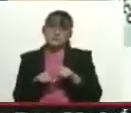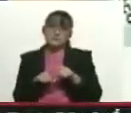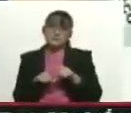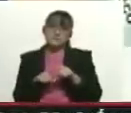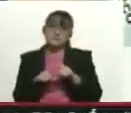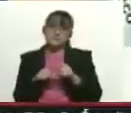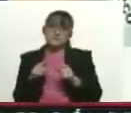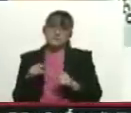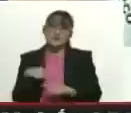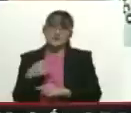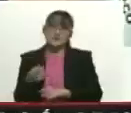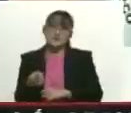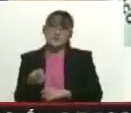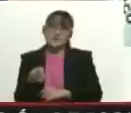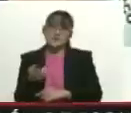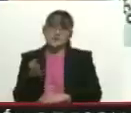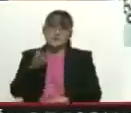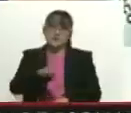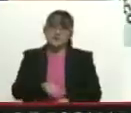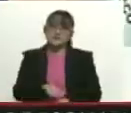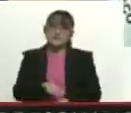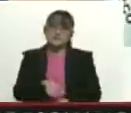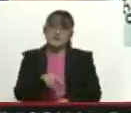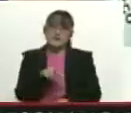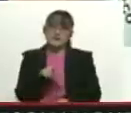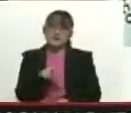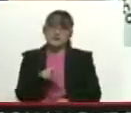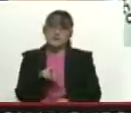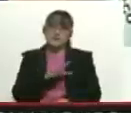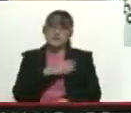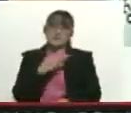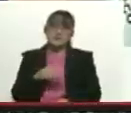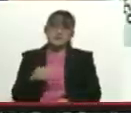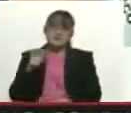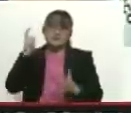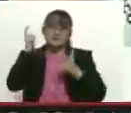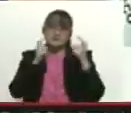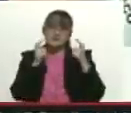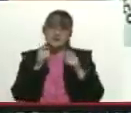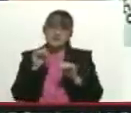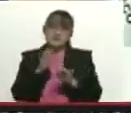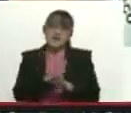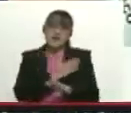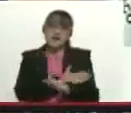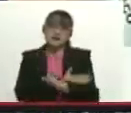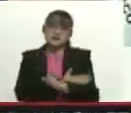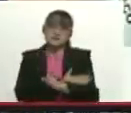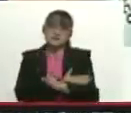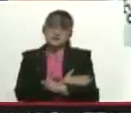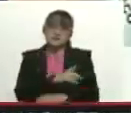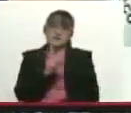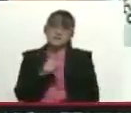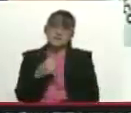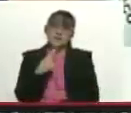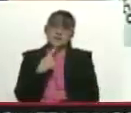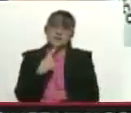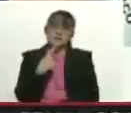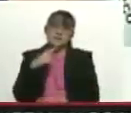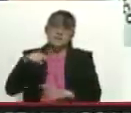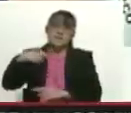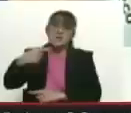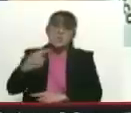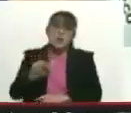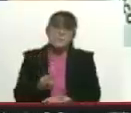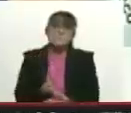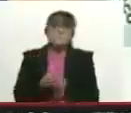posterior al fallecimiento del presidente Chávez y antes, sino que lo que vino luego fue